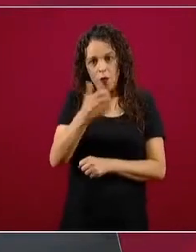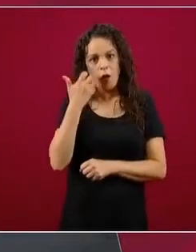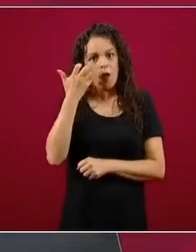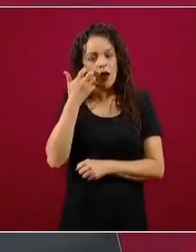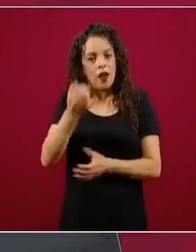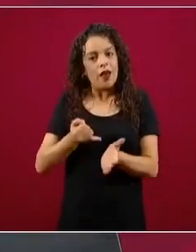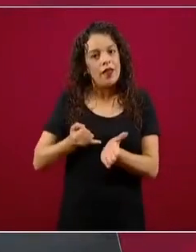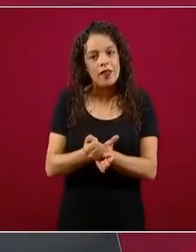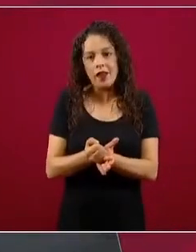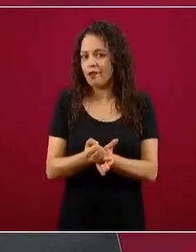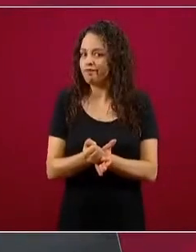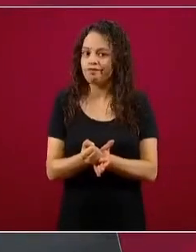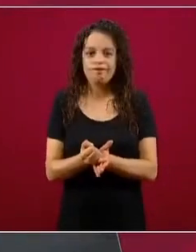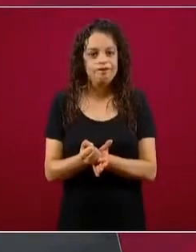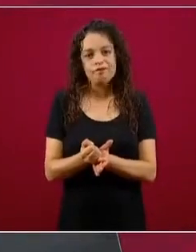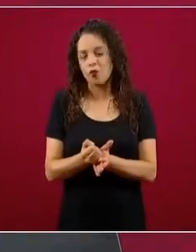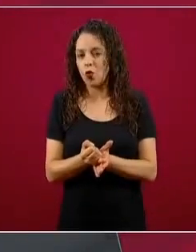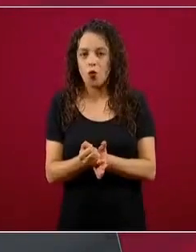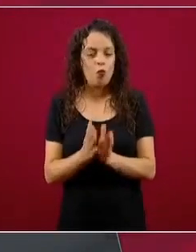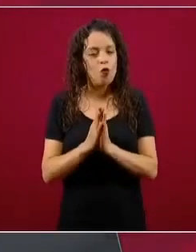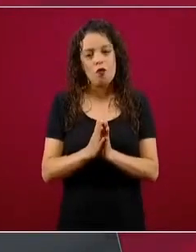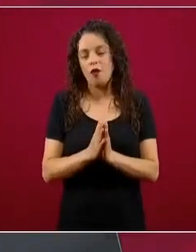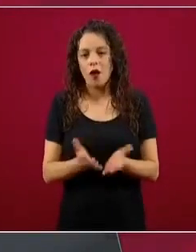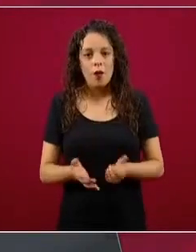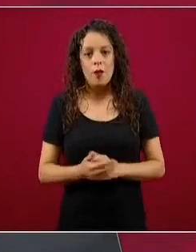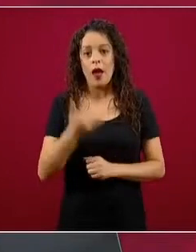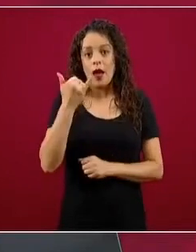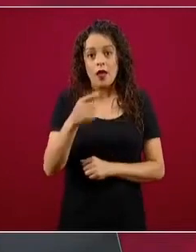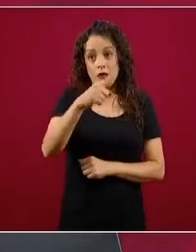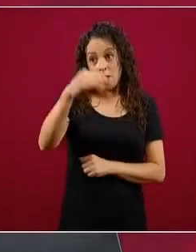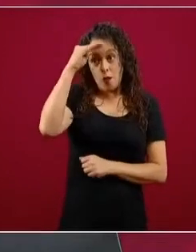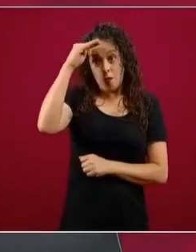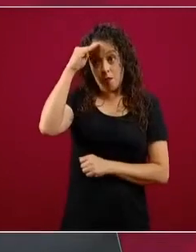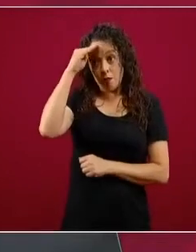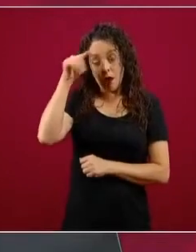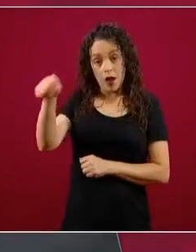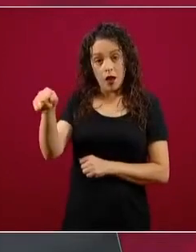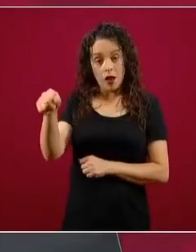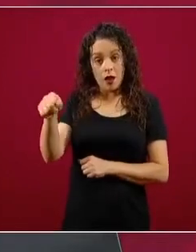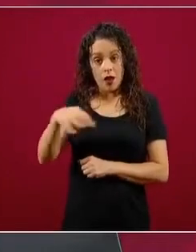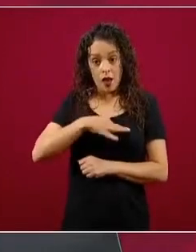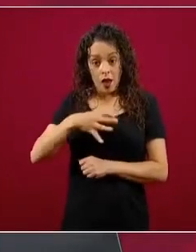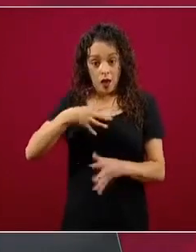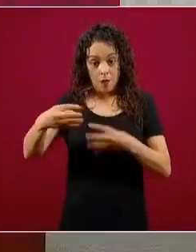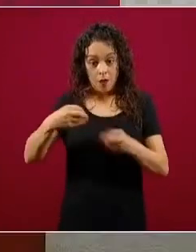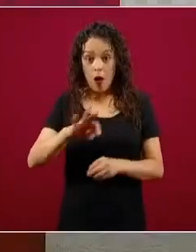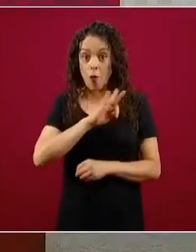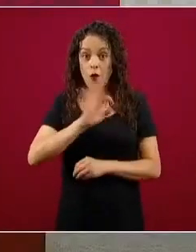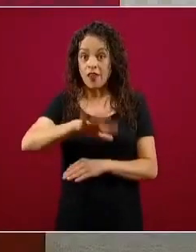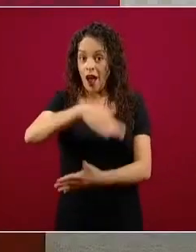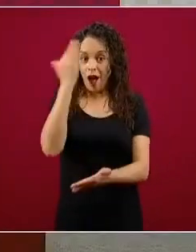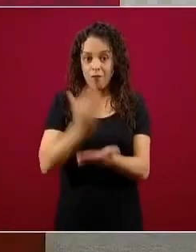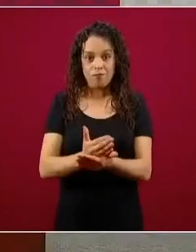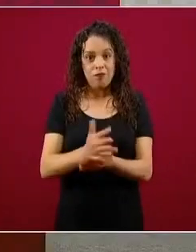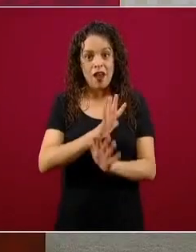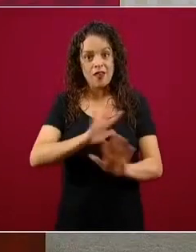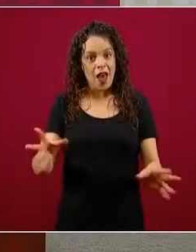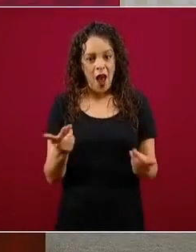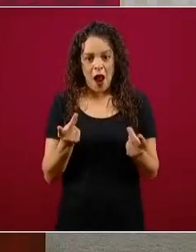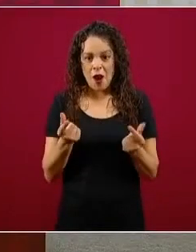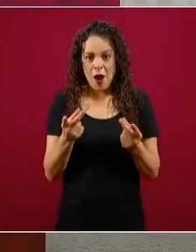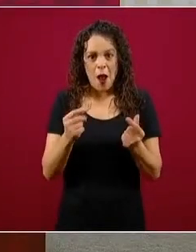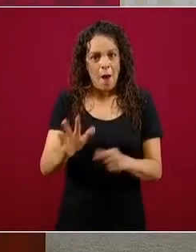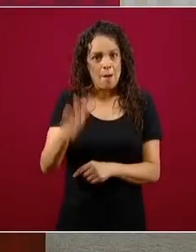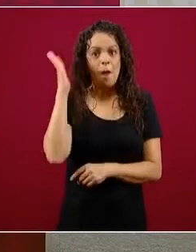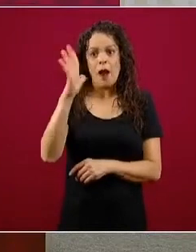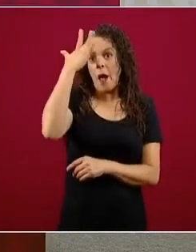ni tampoco pensar que la epidemia se puede suspender súbitamente. Y